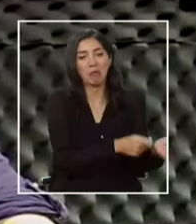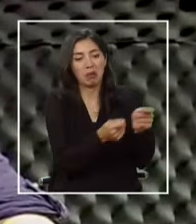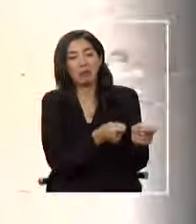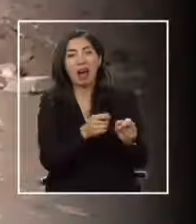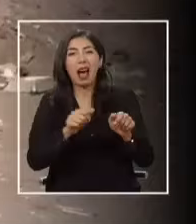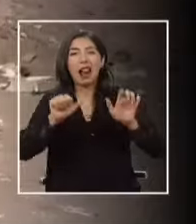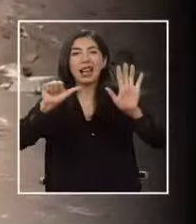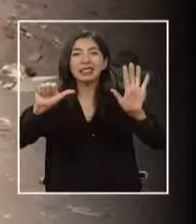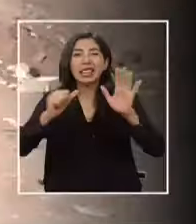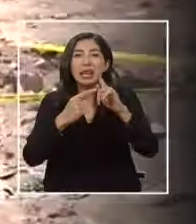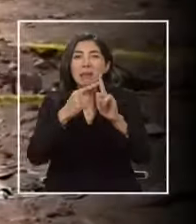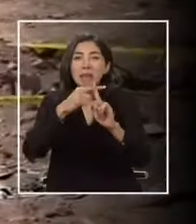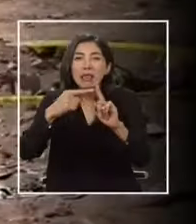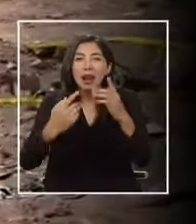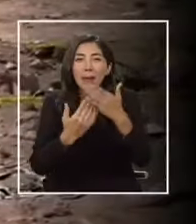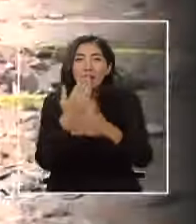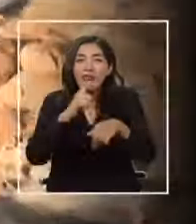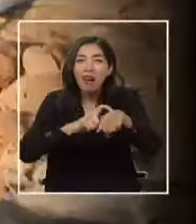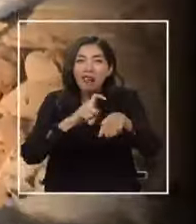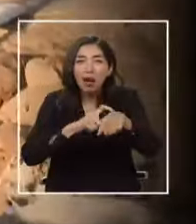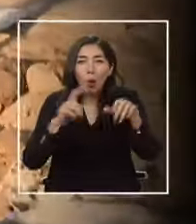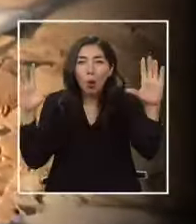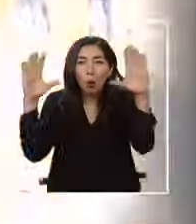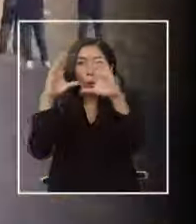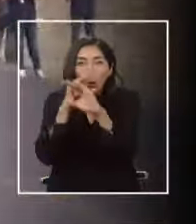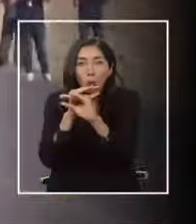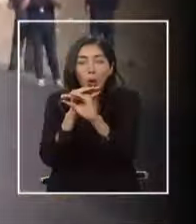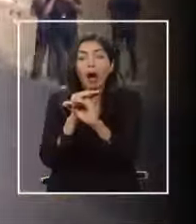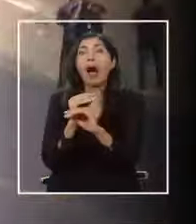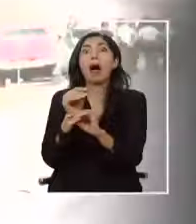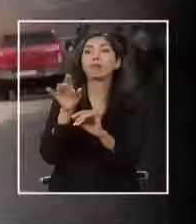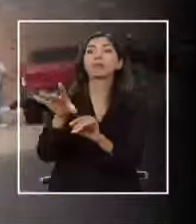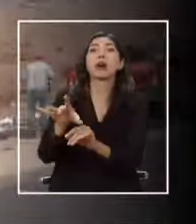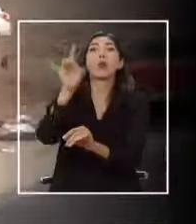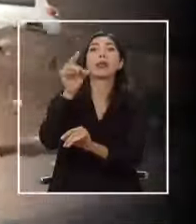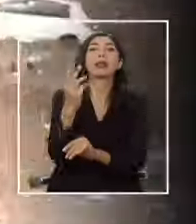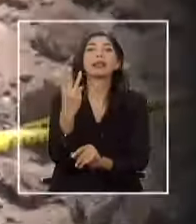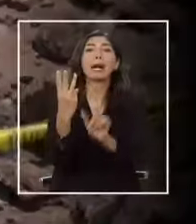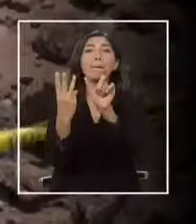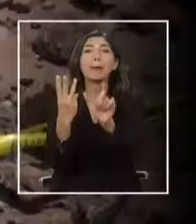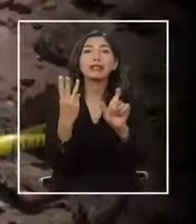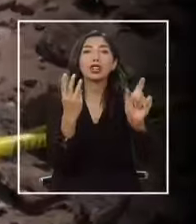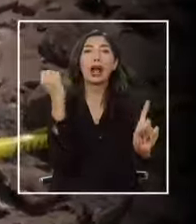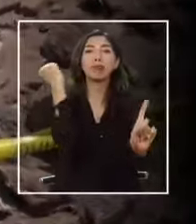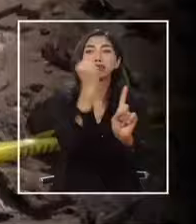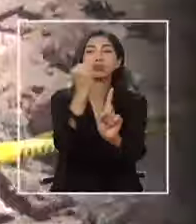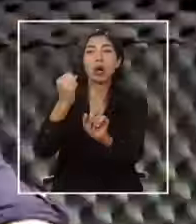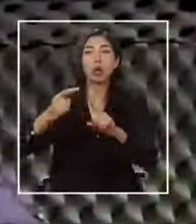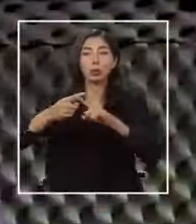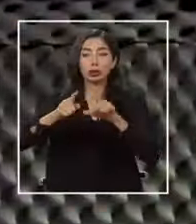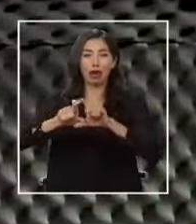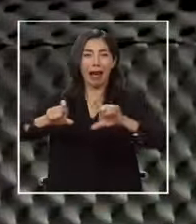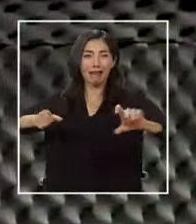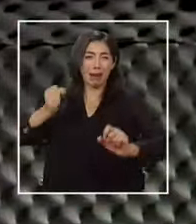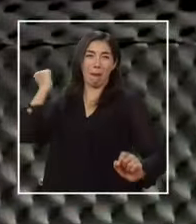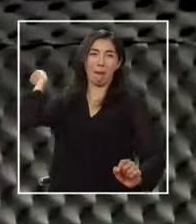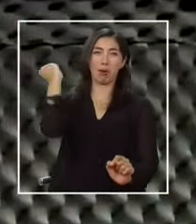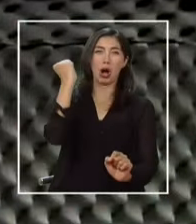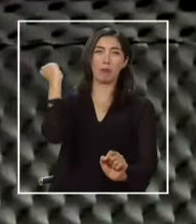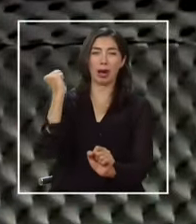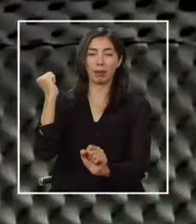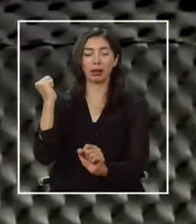todo oscuro? Este fue el primer aviso fortuito sobre el hallazgo de las 3 personas asesinadas con un machete en Alto Hospicio. ¿A enterrar un